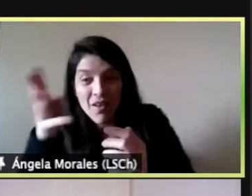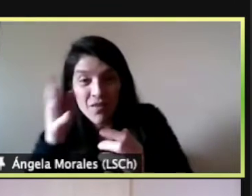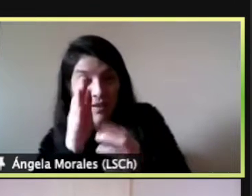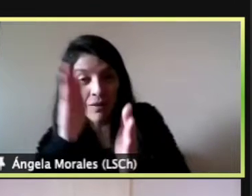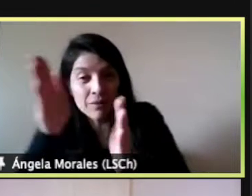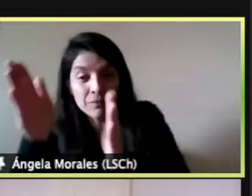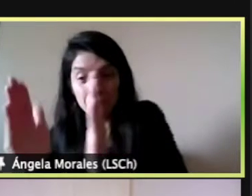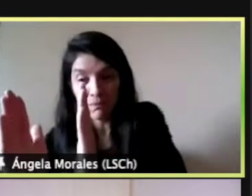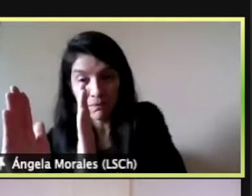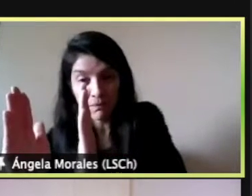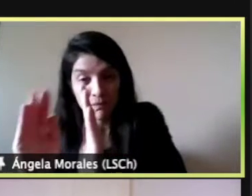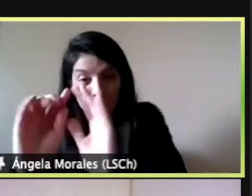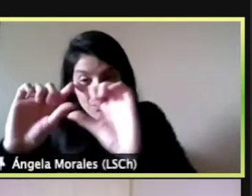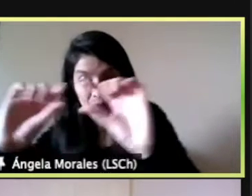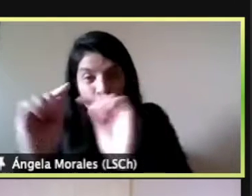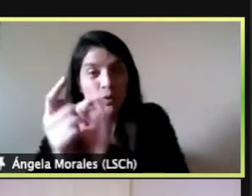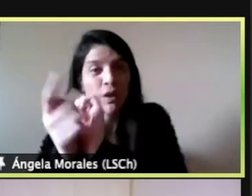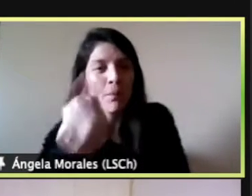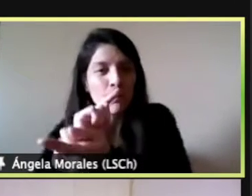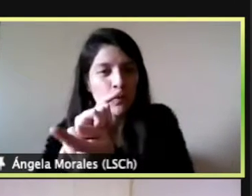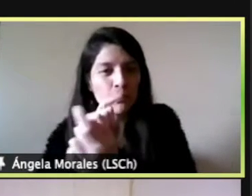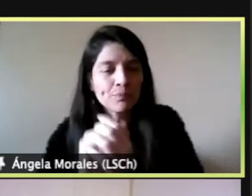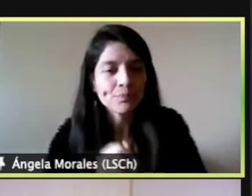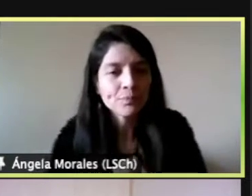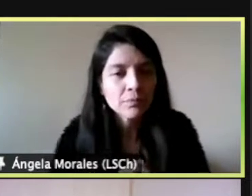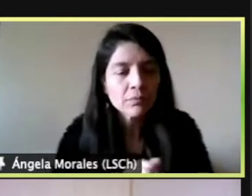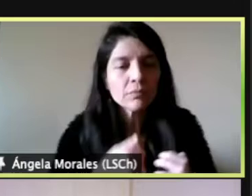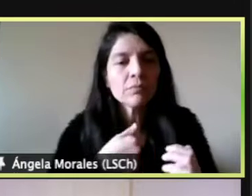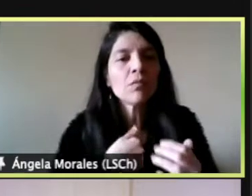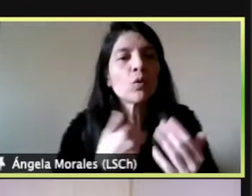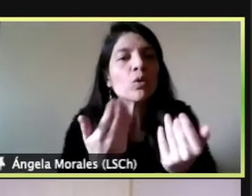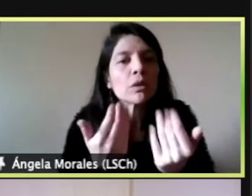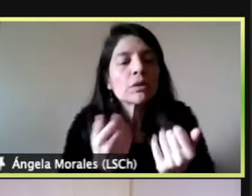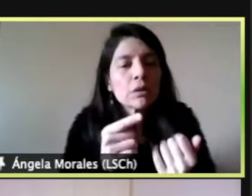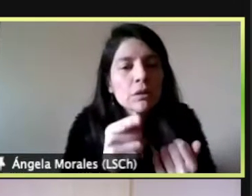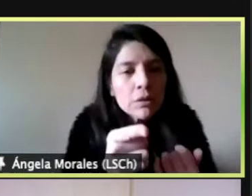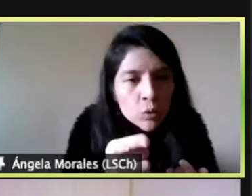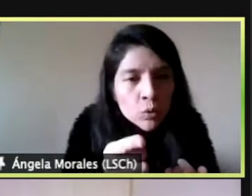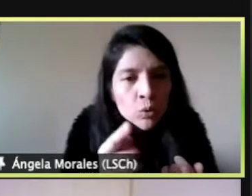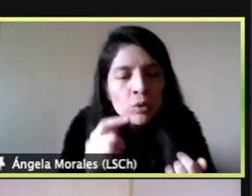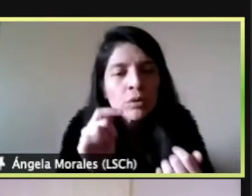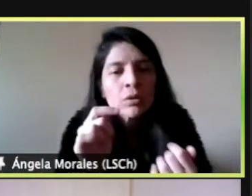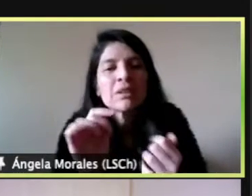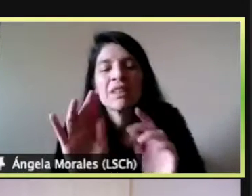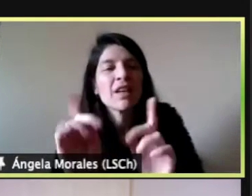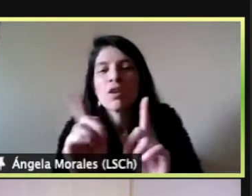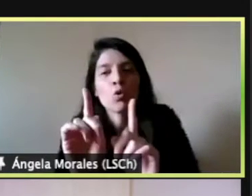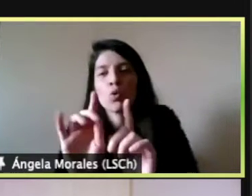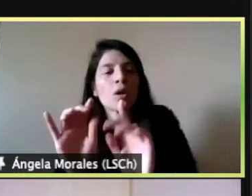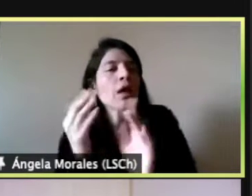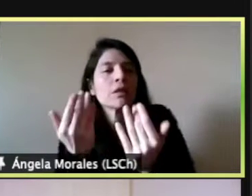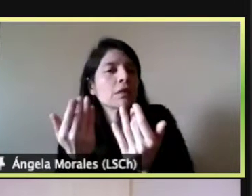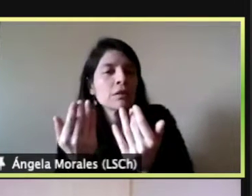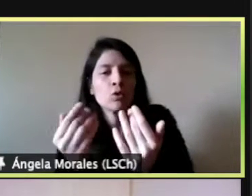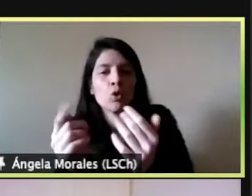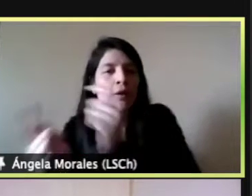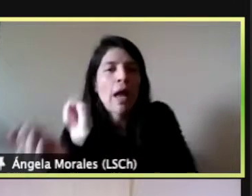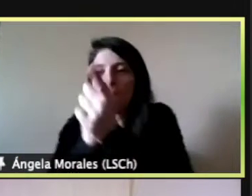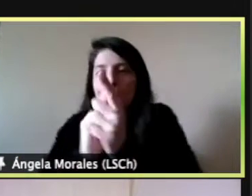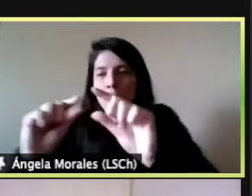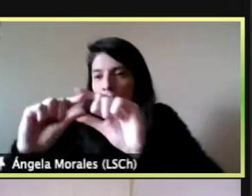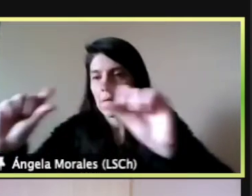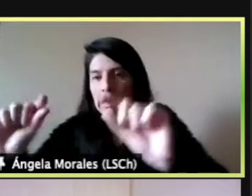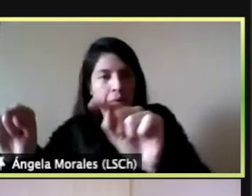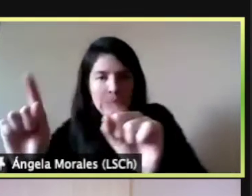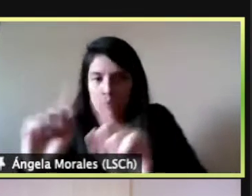alterar mi función para que esa tabla, ese valor, ese segmento no se modifique. Eso habíamos dicho que se hacía a través